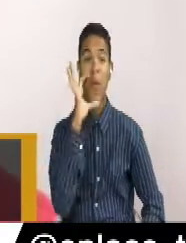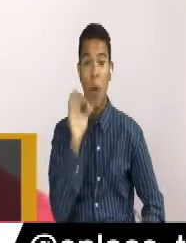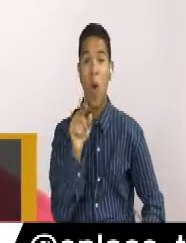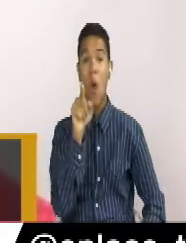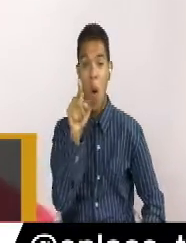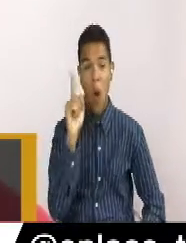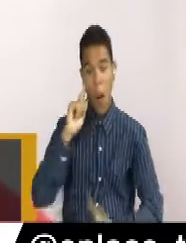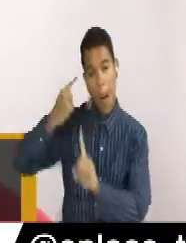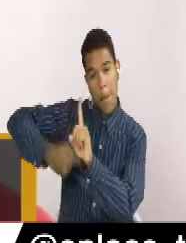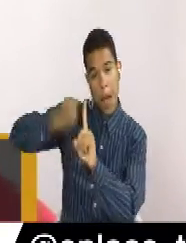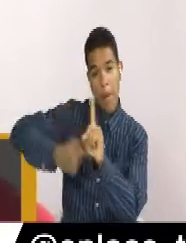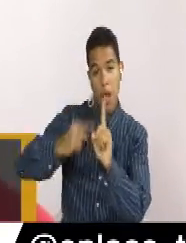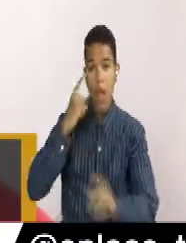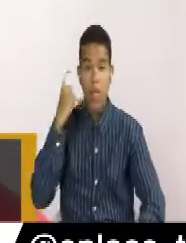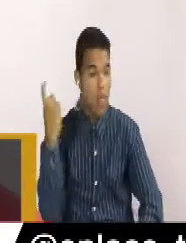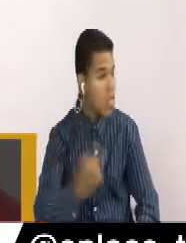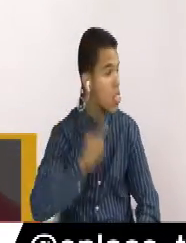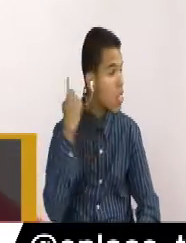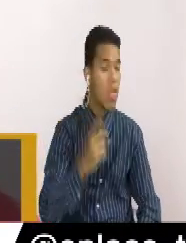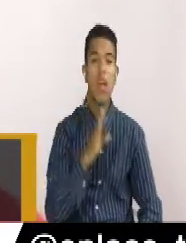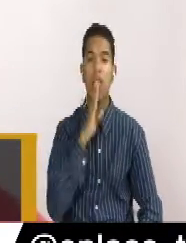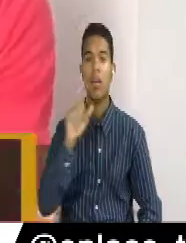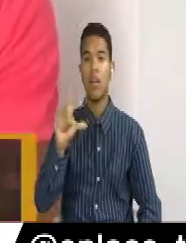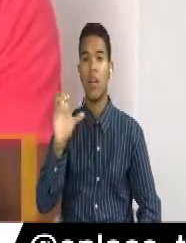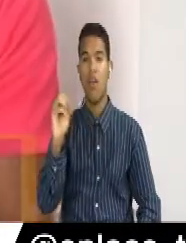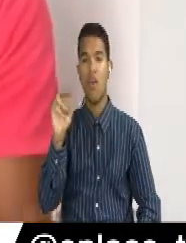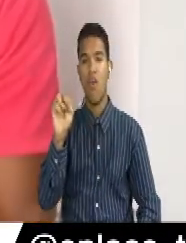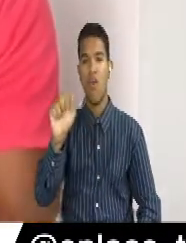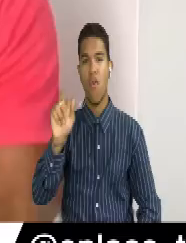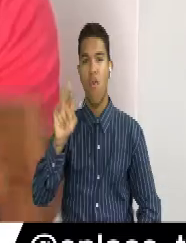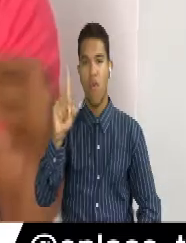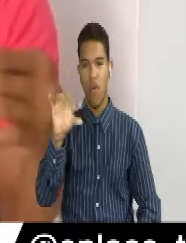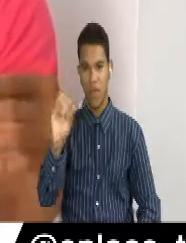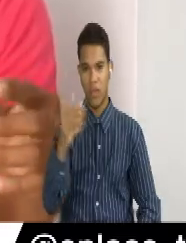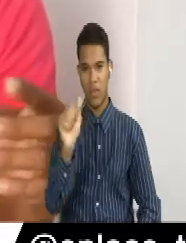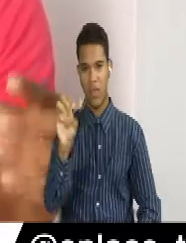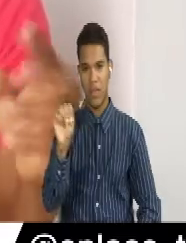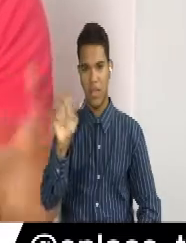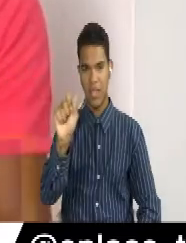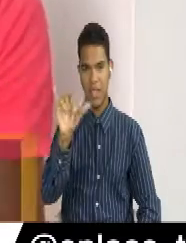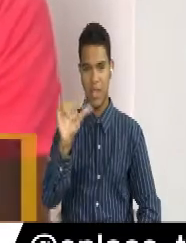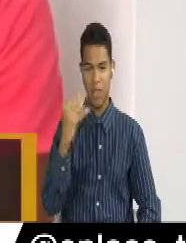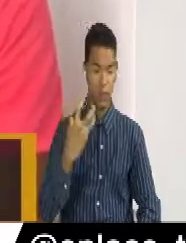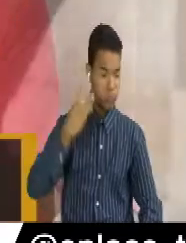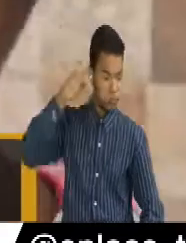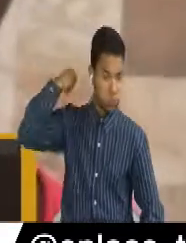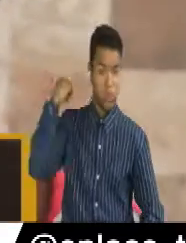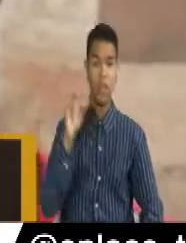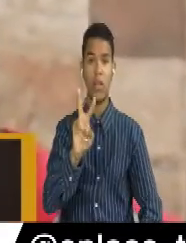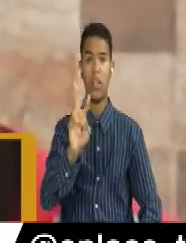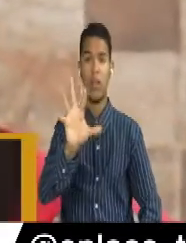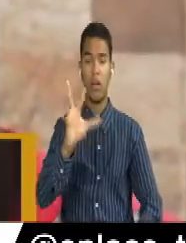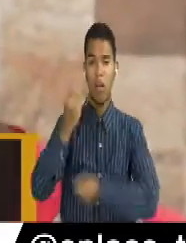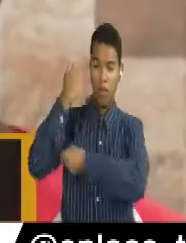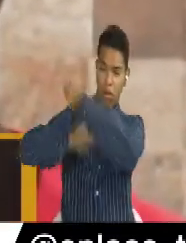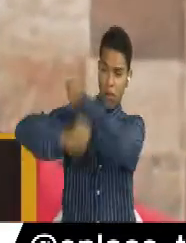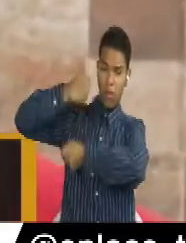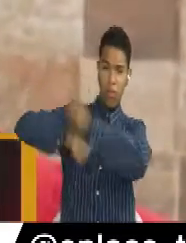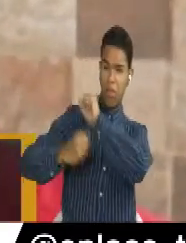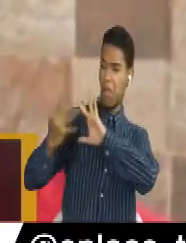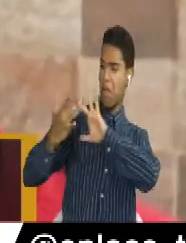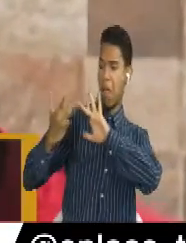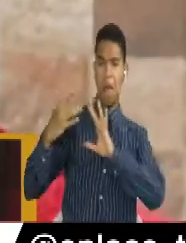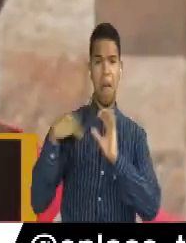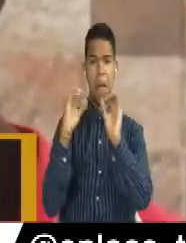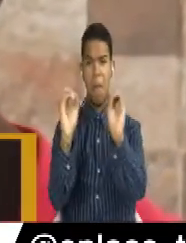meses buscando a su hermano Leonardo Esteves Amaya, con quien desde hace 25 años no tiene ningún contacto y a quien anhela ver